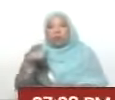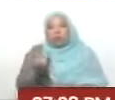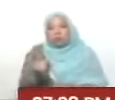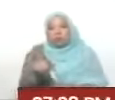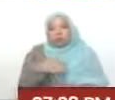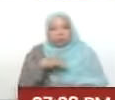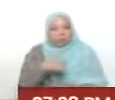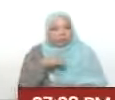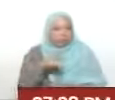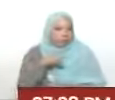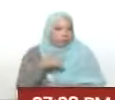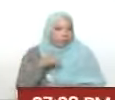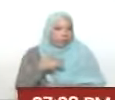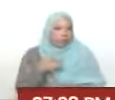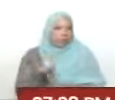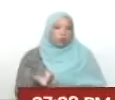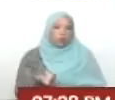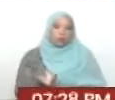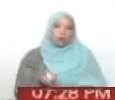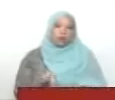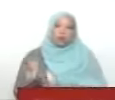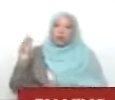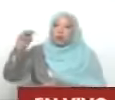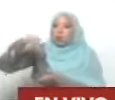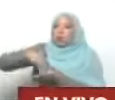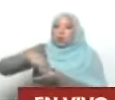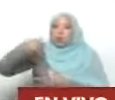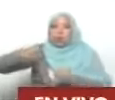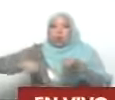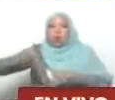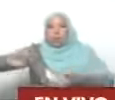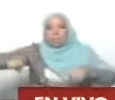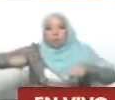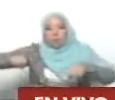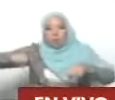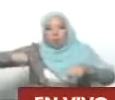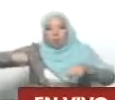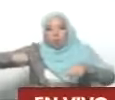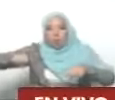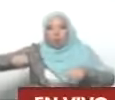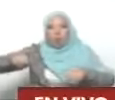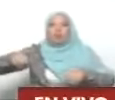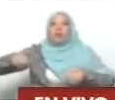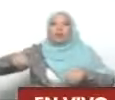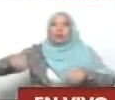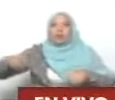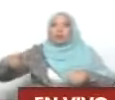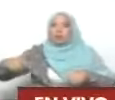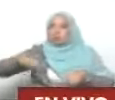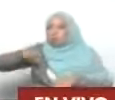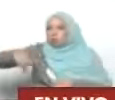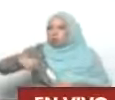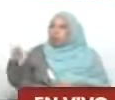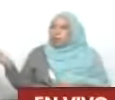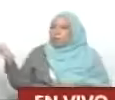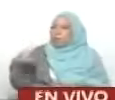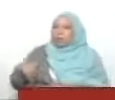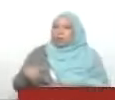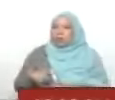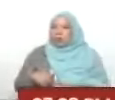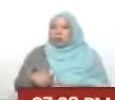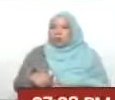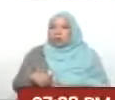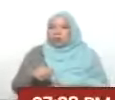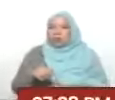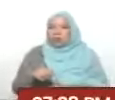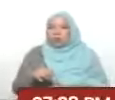que siente, porque en Miranda usted se montó en una moto de un joven que además está aquí con nosotros. Ese joven se